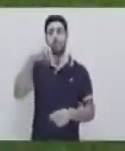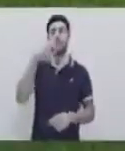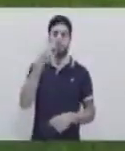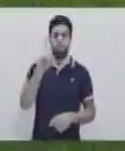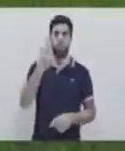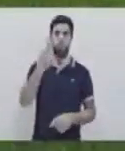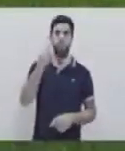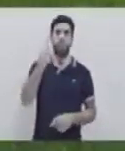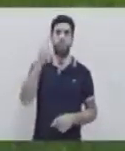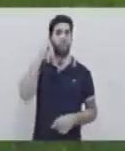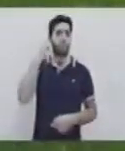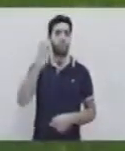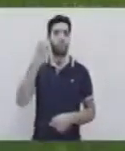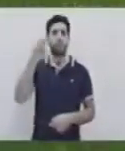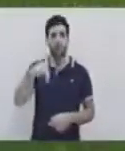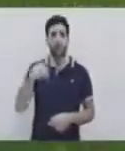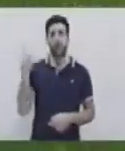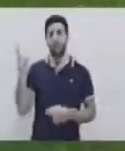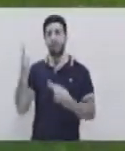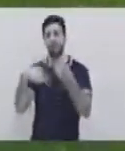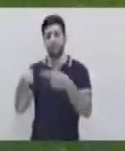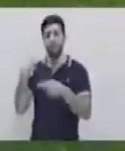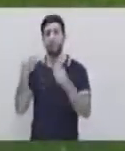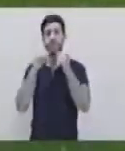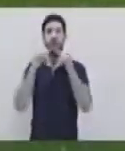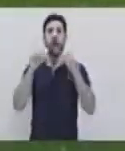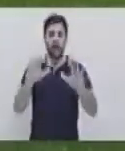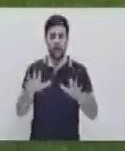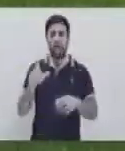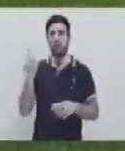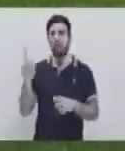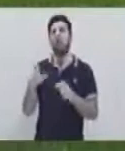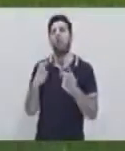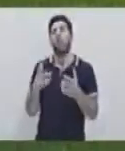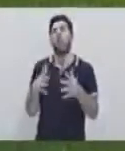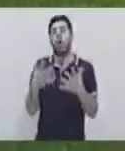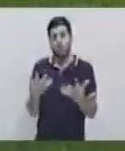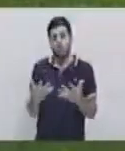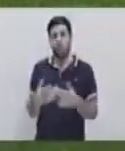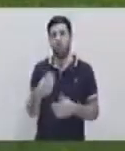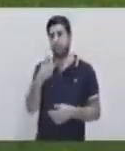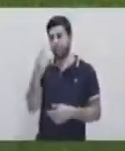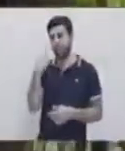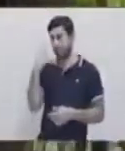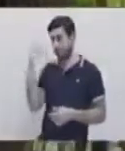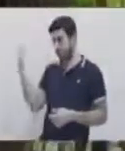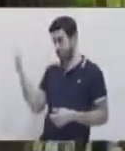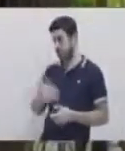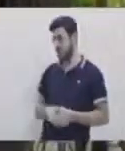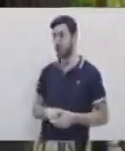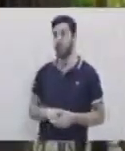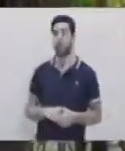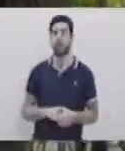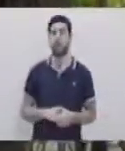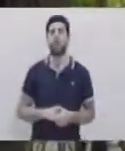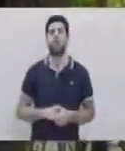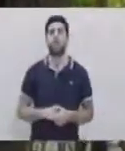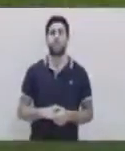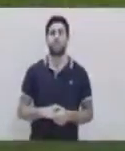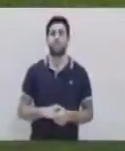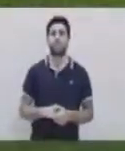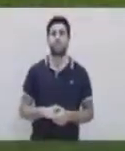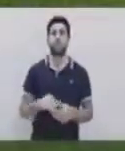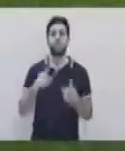Dragón, vamos a hacer el mismo movimiento de la mano sacando de acá un fuego para